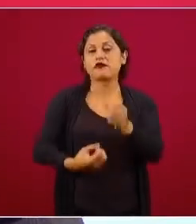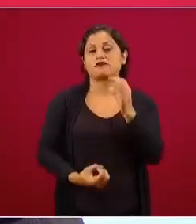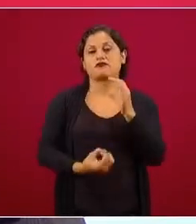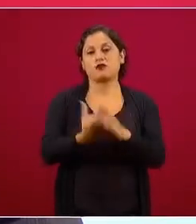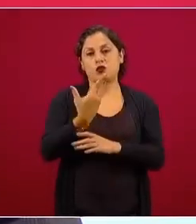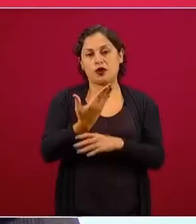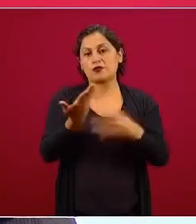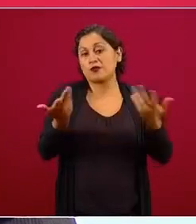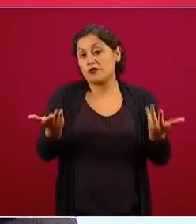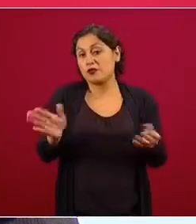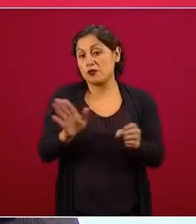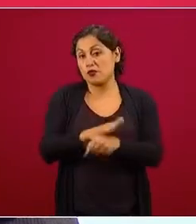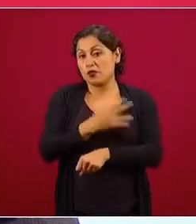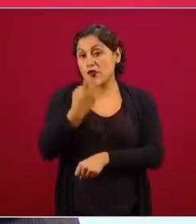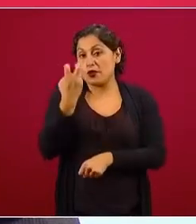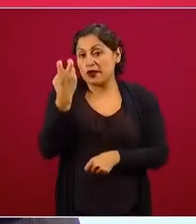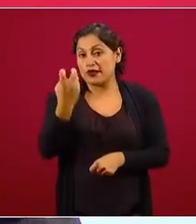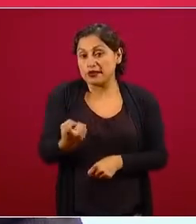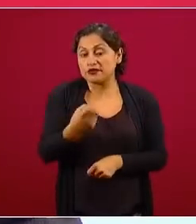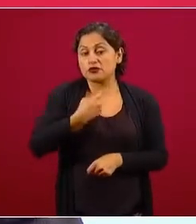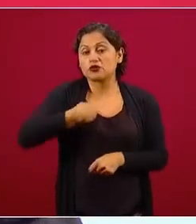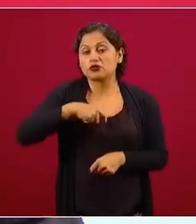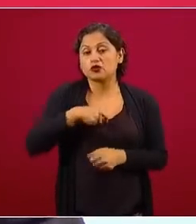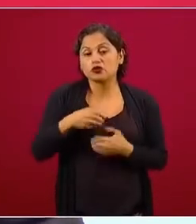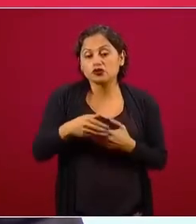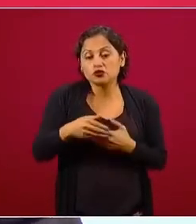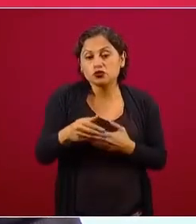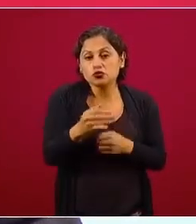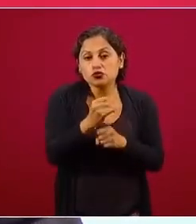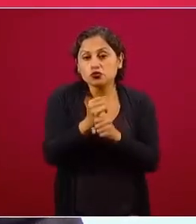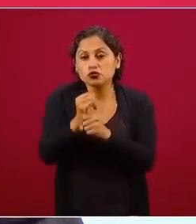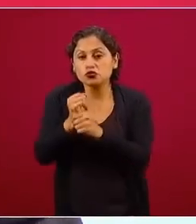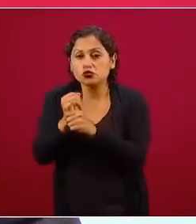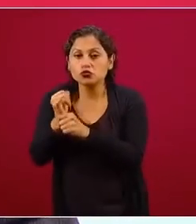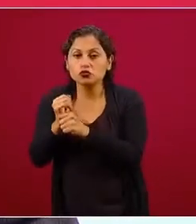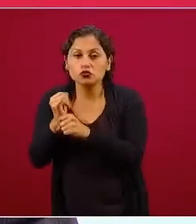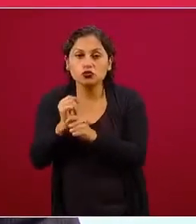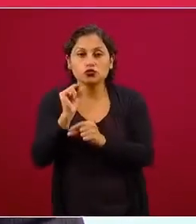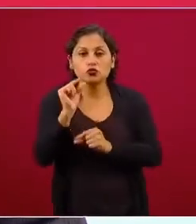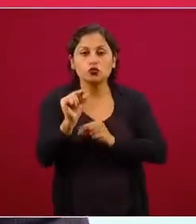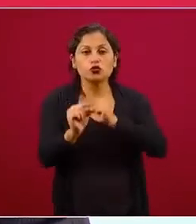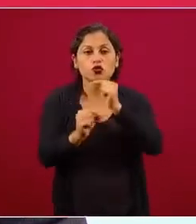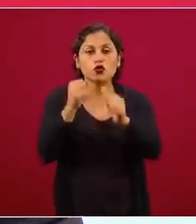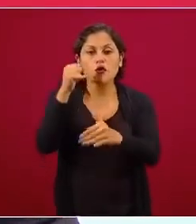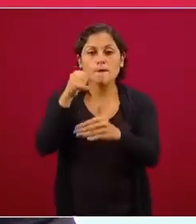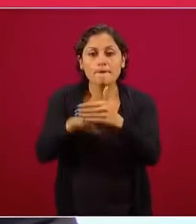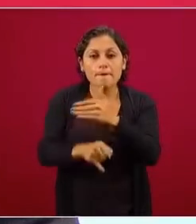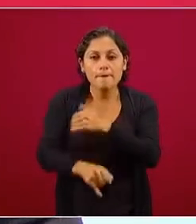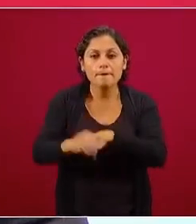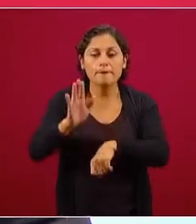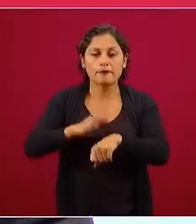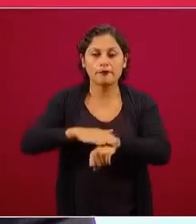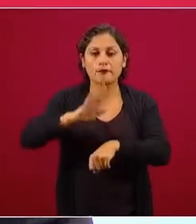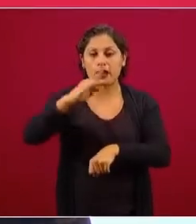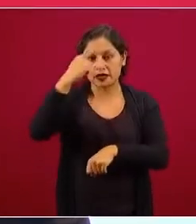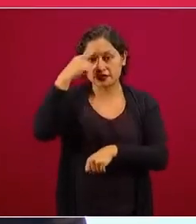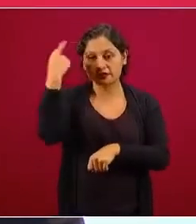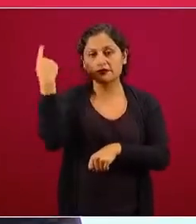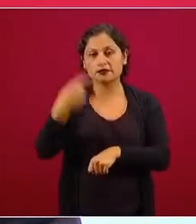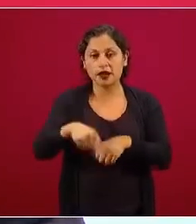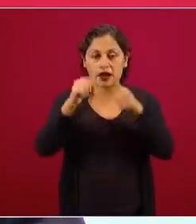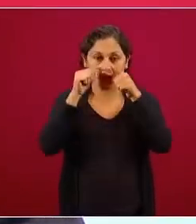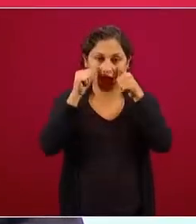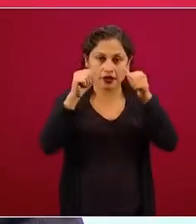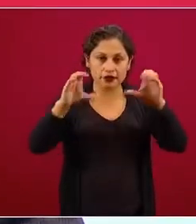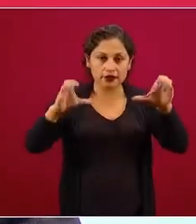para que en su momento nos lleve a definir tanto las intervenciones comunitarias como la atención médica, como los